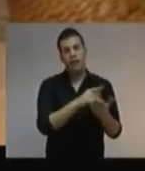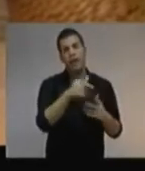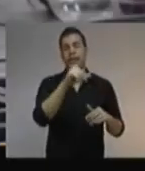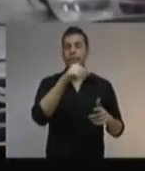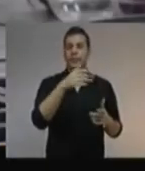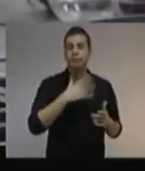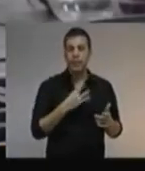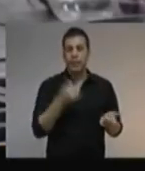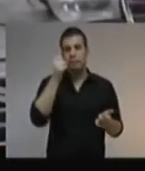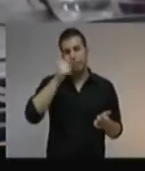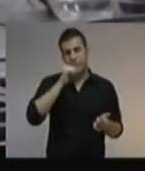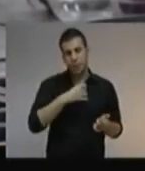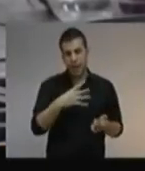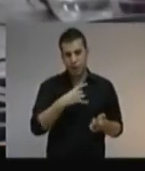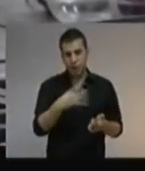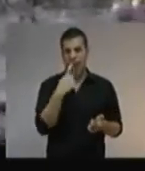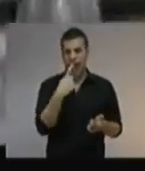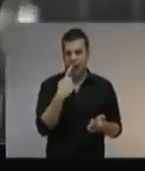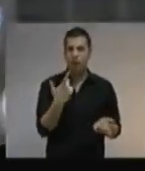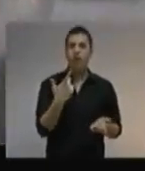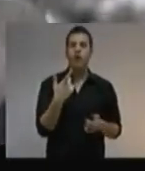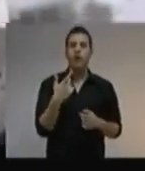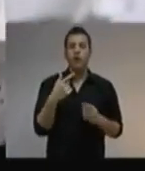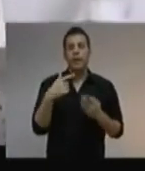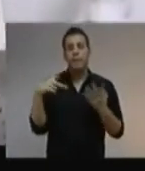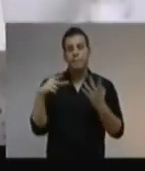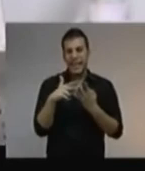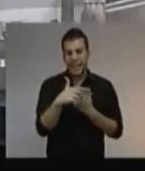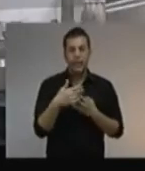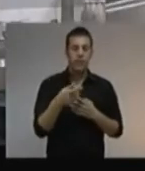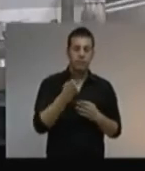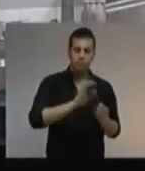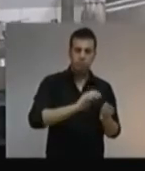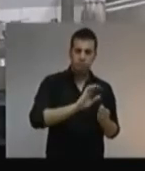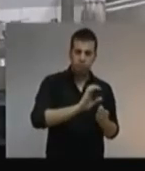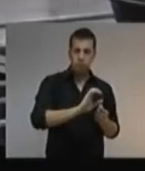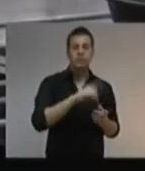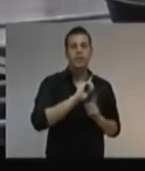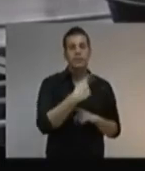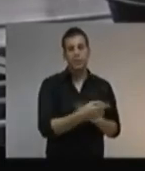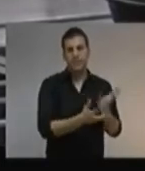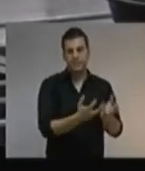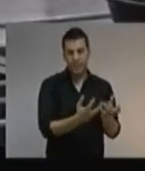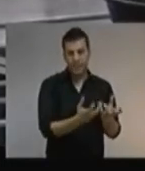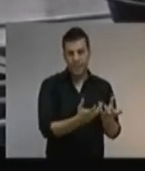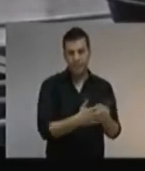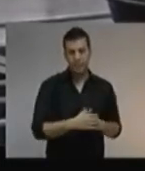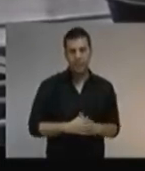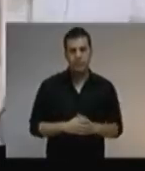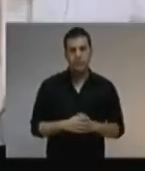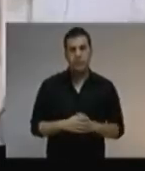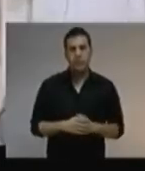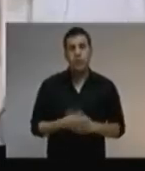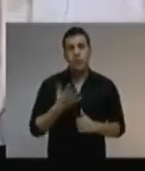adobo, con vino blanco, ajo, perejil, un poquito de un ácido, vinagre, etcétera, y van fritas. Varían